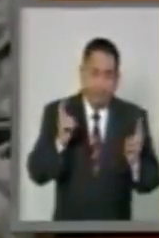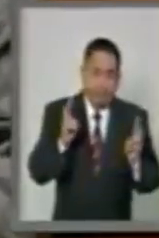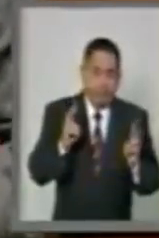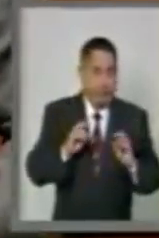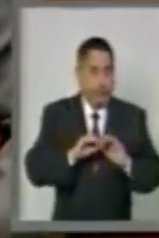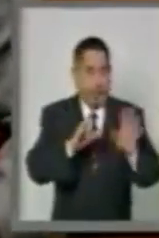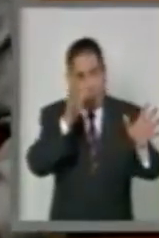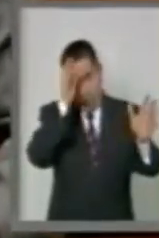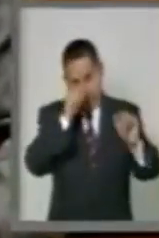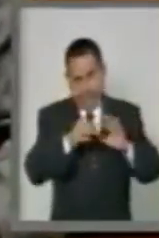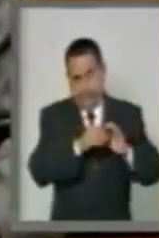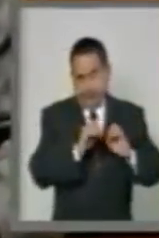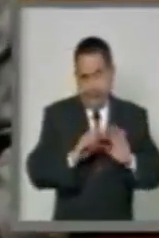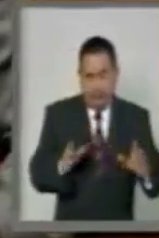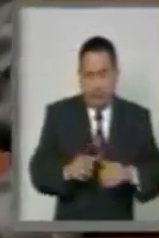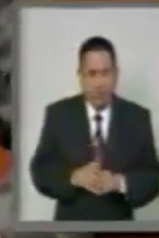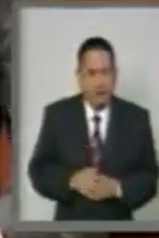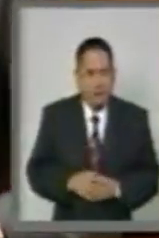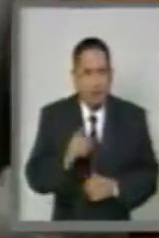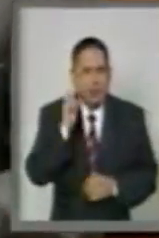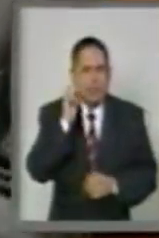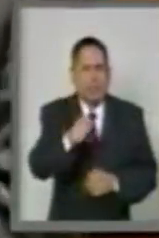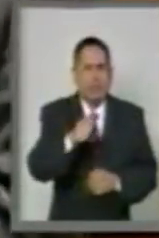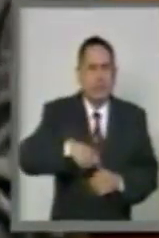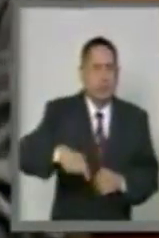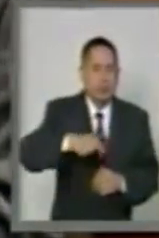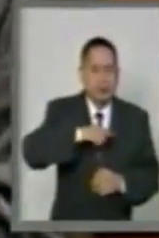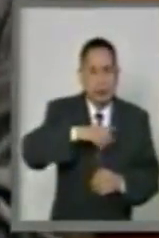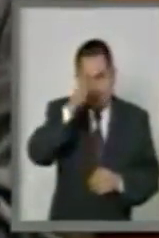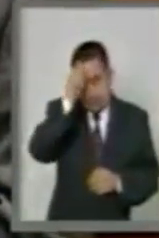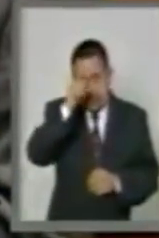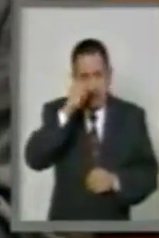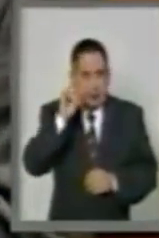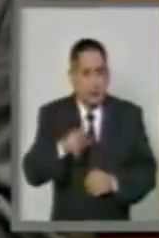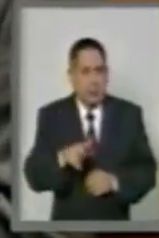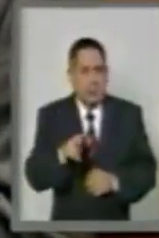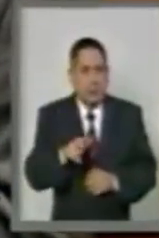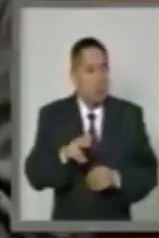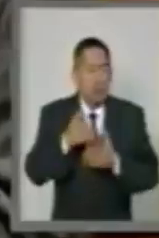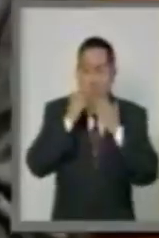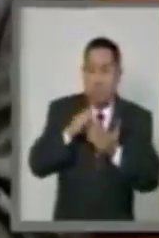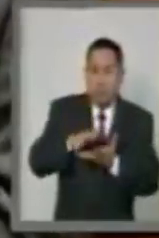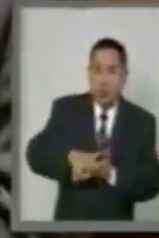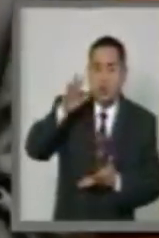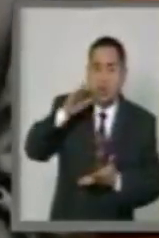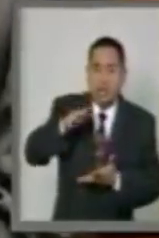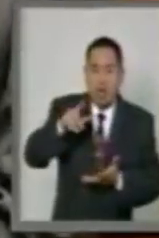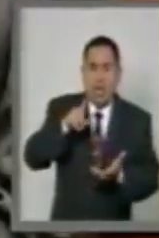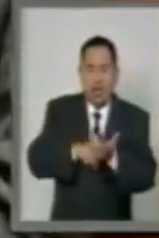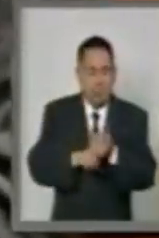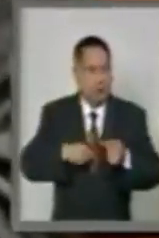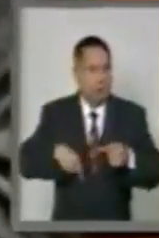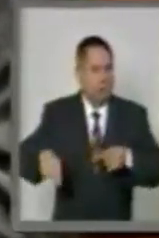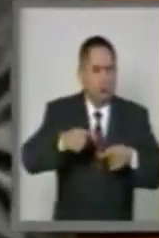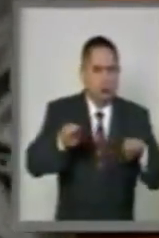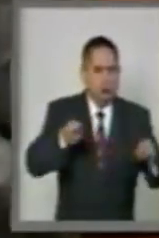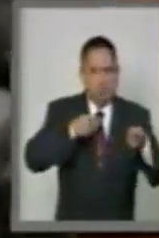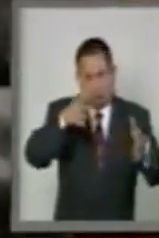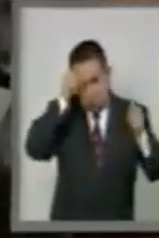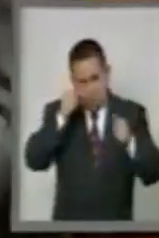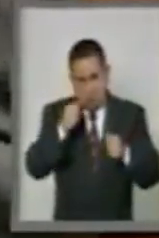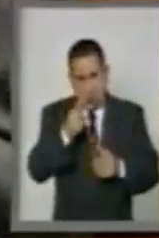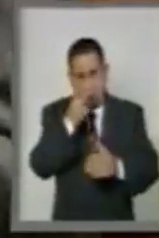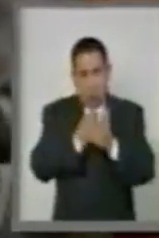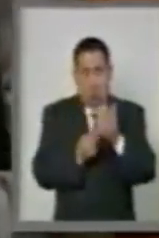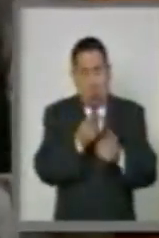claro. Sí, pero el consenso eso es lo malo. Sí, no ha habido mayorías, se ha gobernado por consenso y usted ha estado